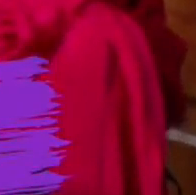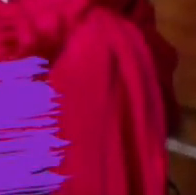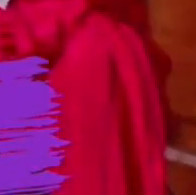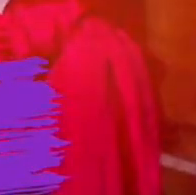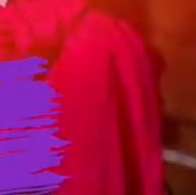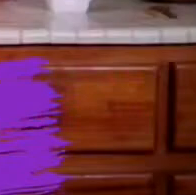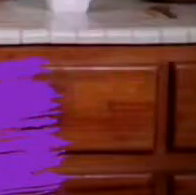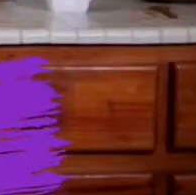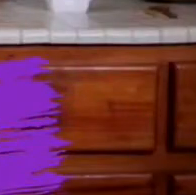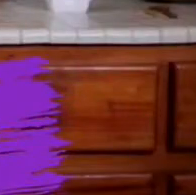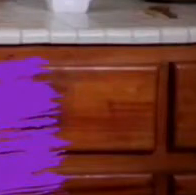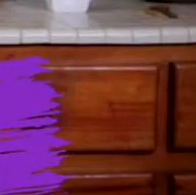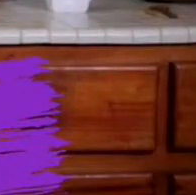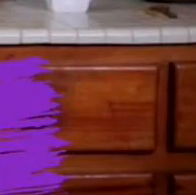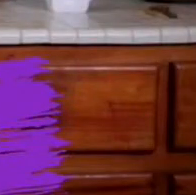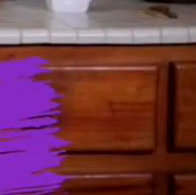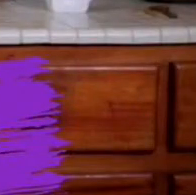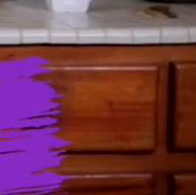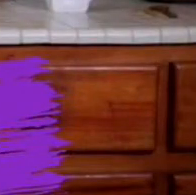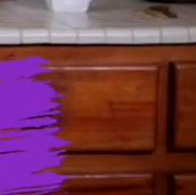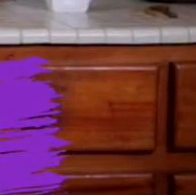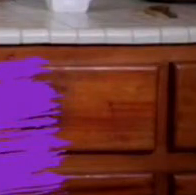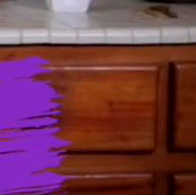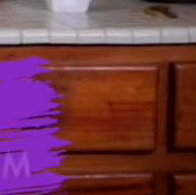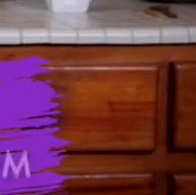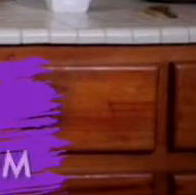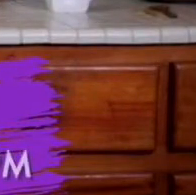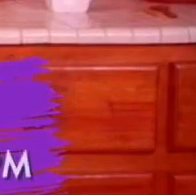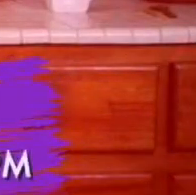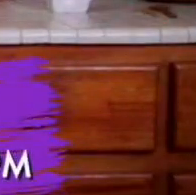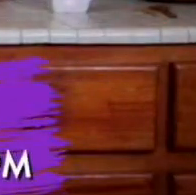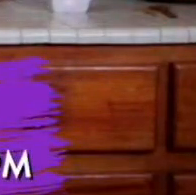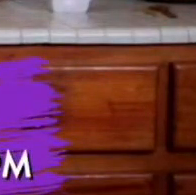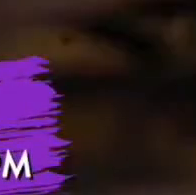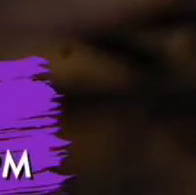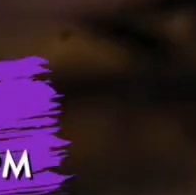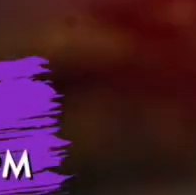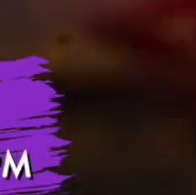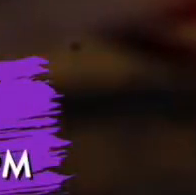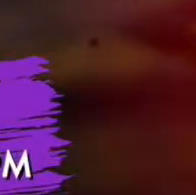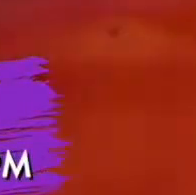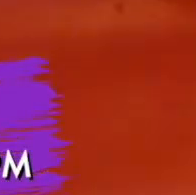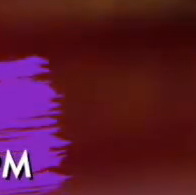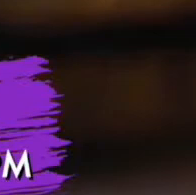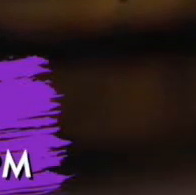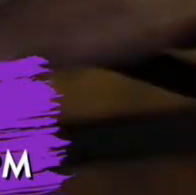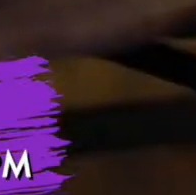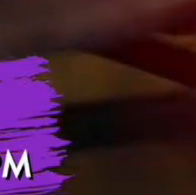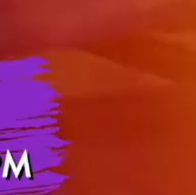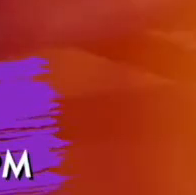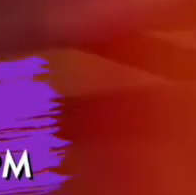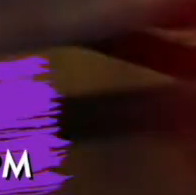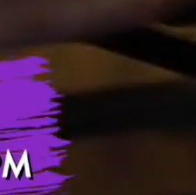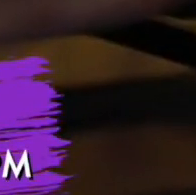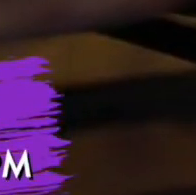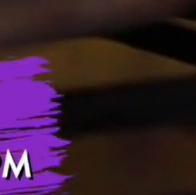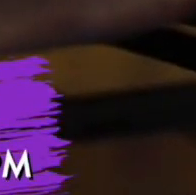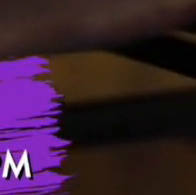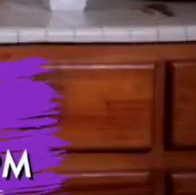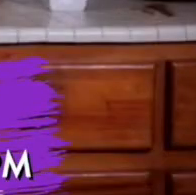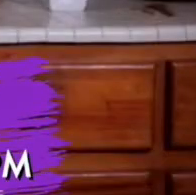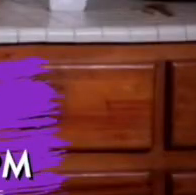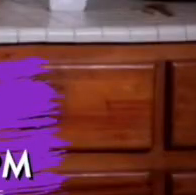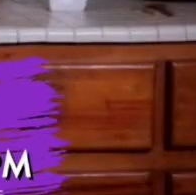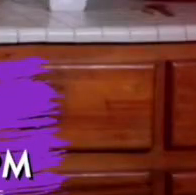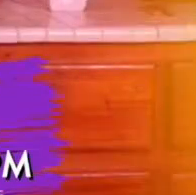qué bonito se ve esto. Y ahora así nos los vamos a llevar a... Dolores Canta, con sabor a México. Domingo, 2 de la